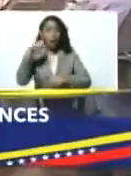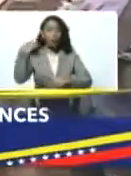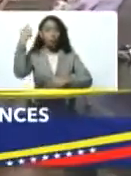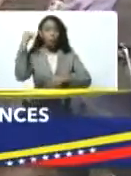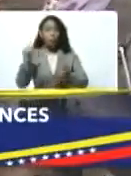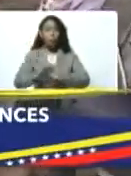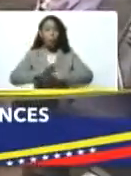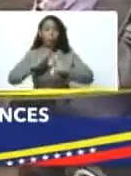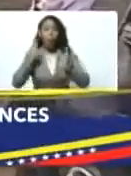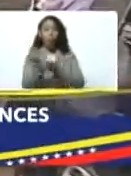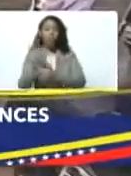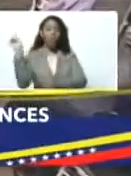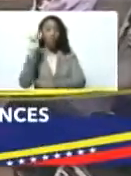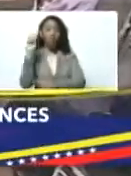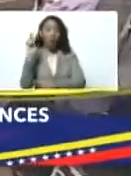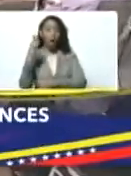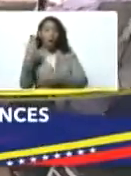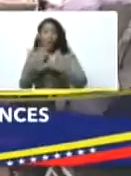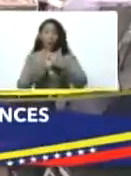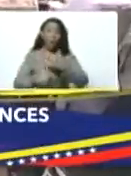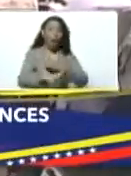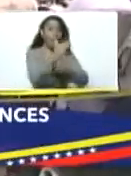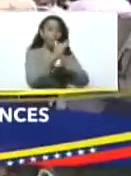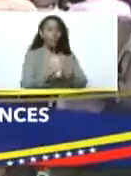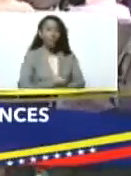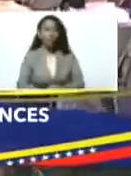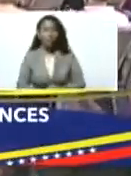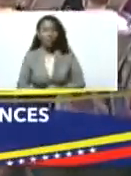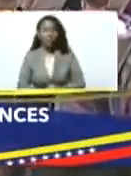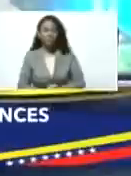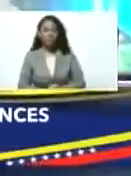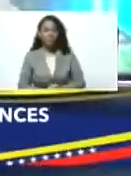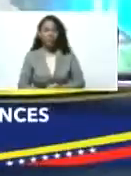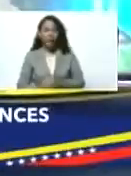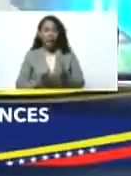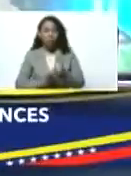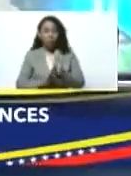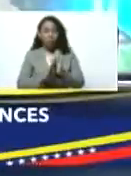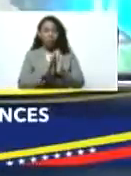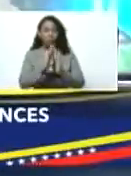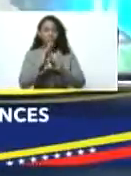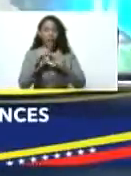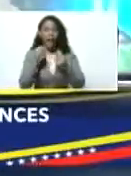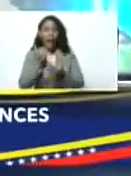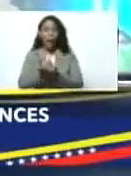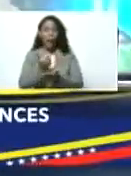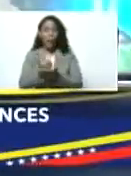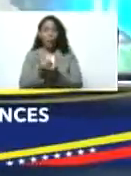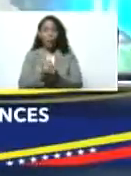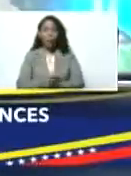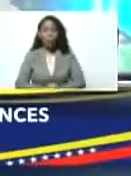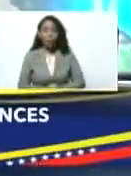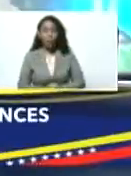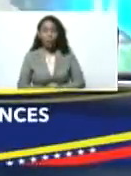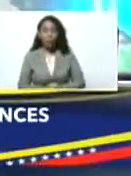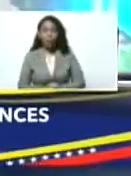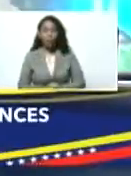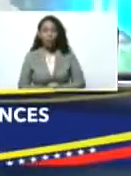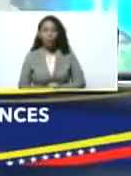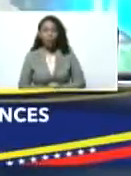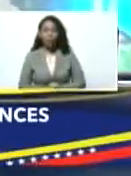mundo. Venezuela lo que va es pa'lante en el crecimiento económico.